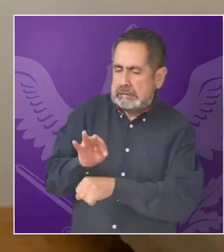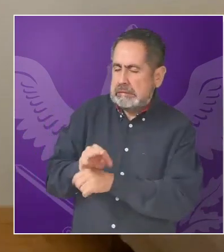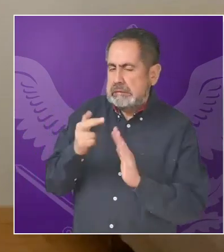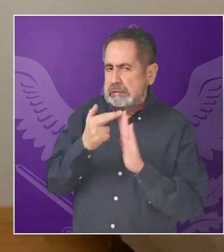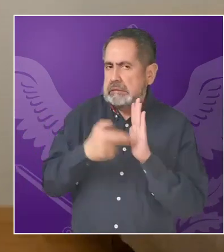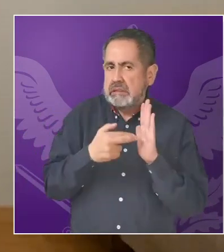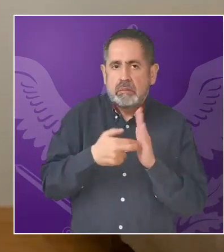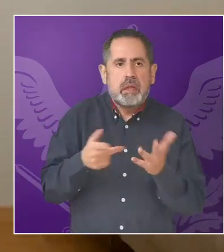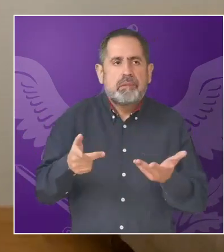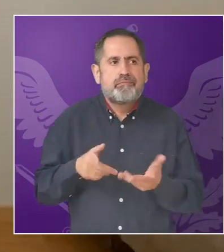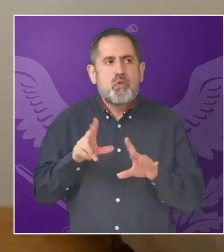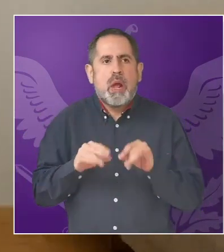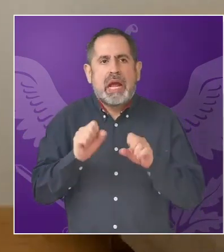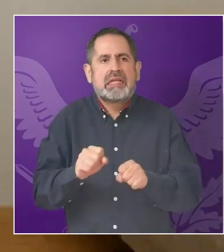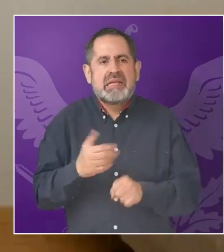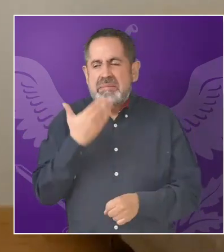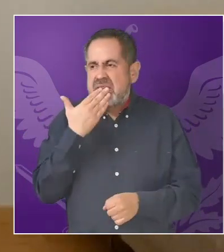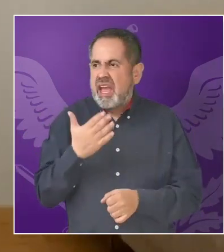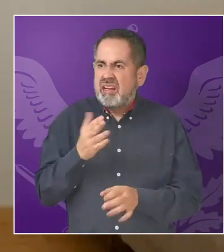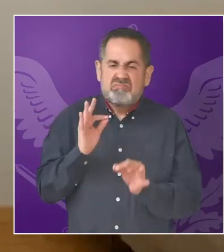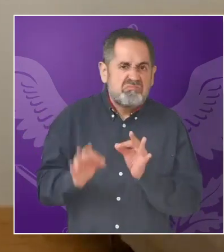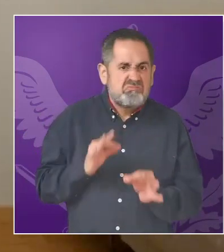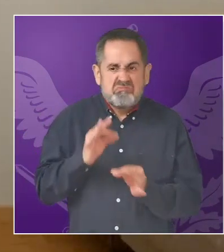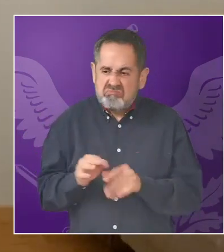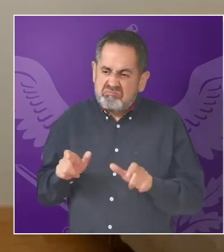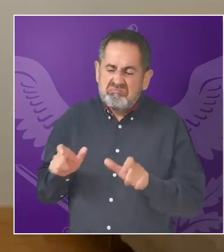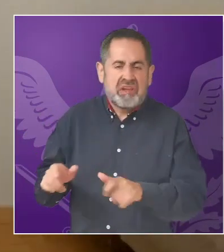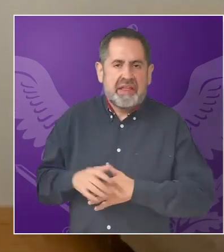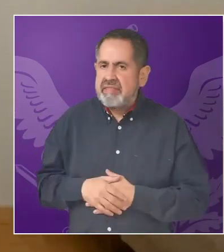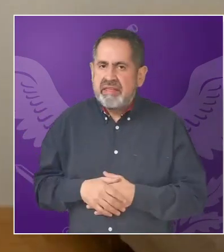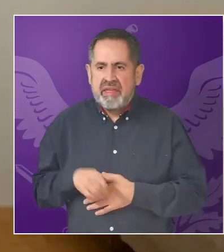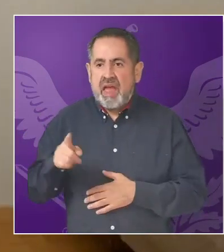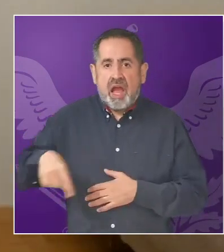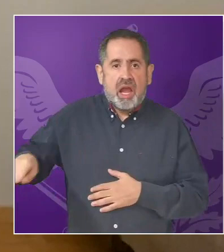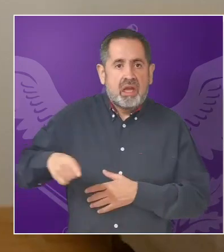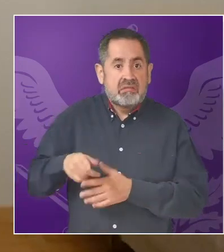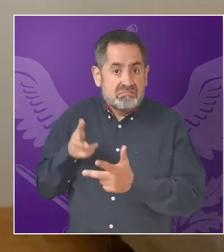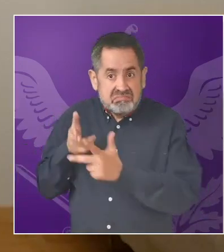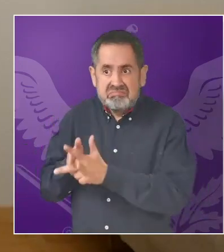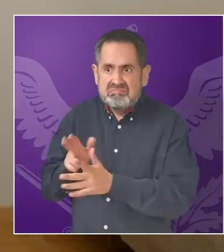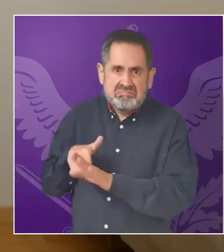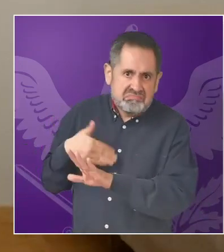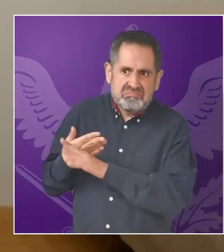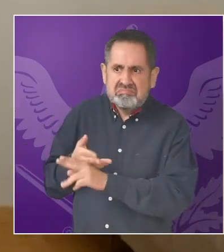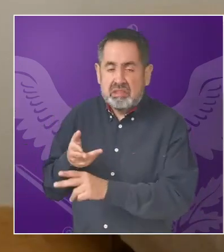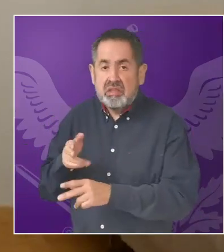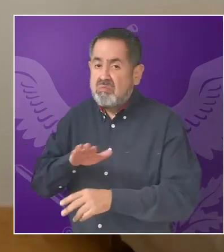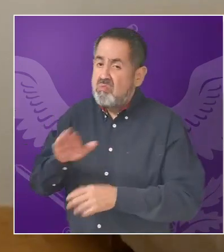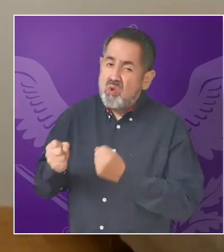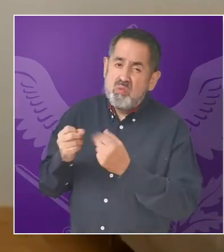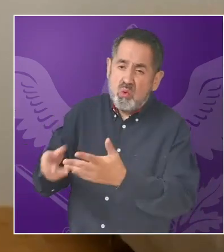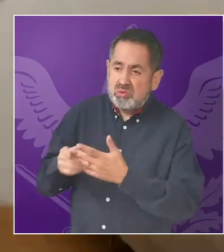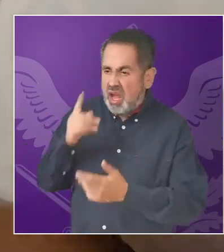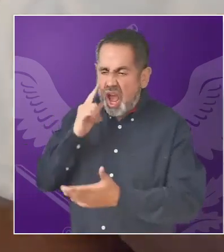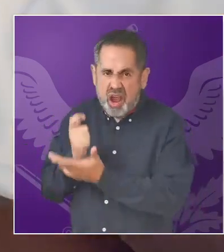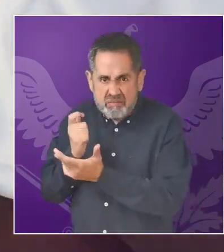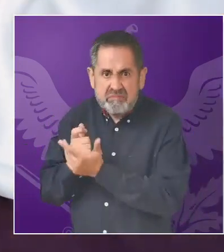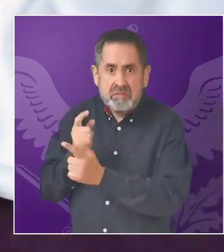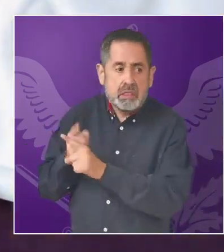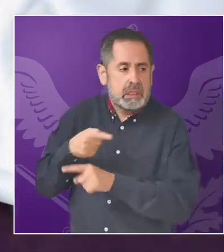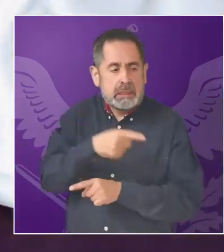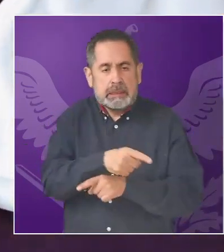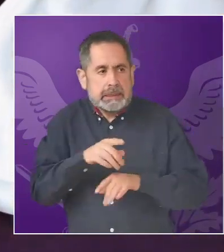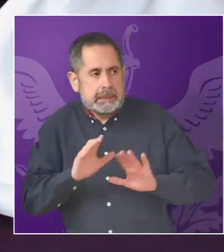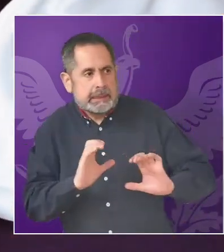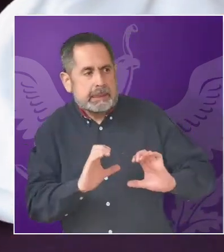resultado insuficiente no solo para prevenir la violencia, sino también para atender las amenazas, los ataques y los